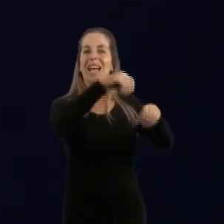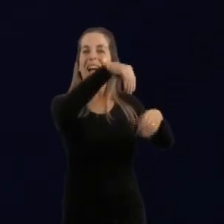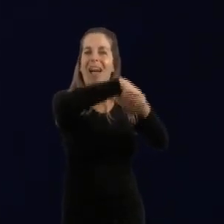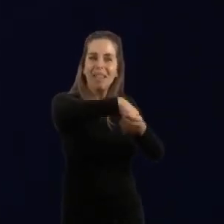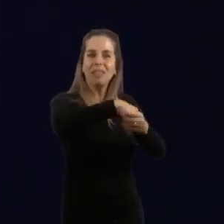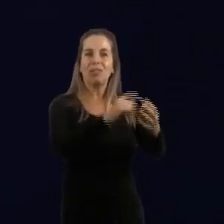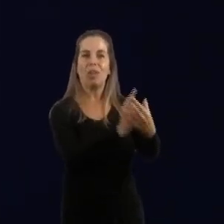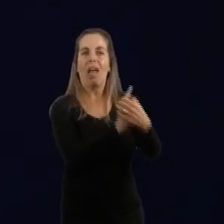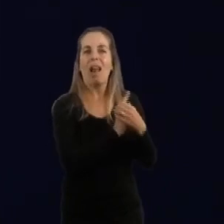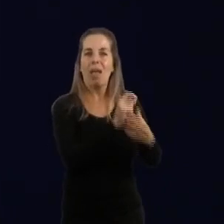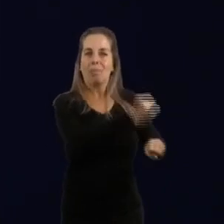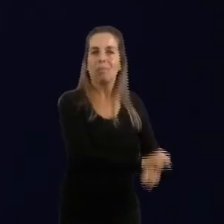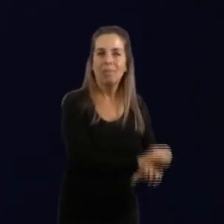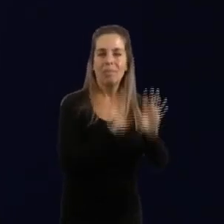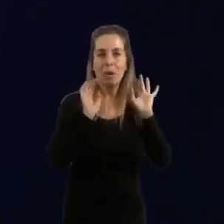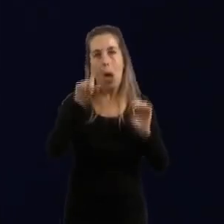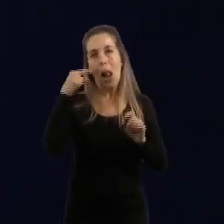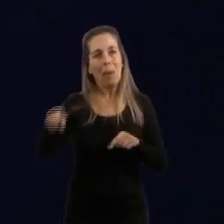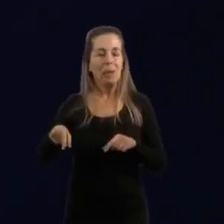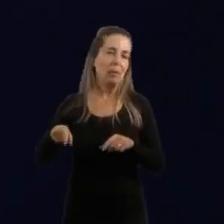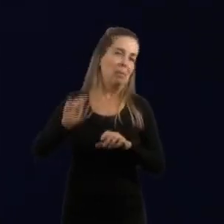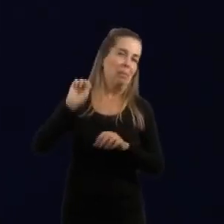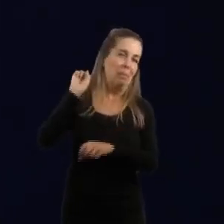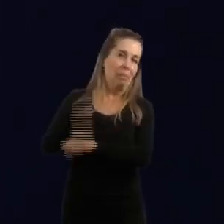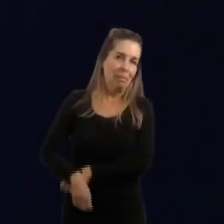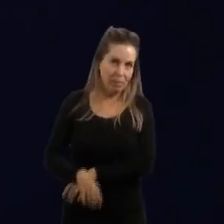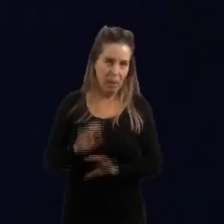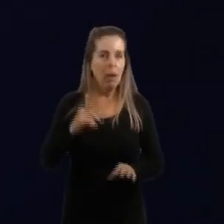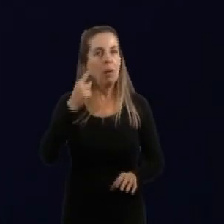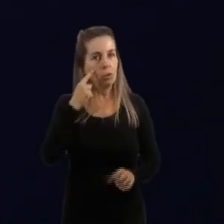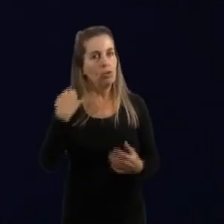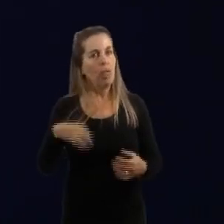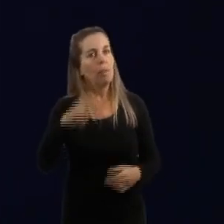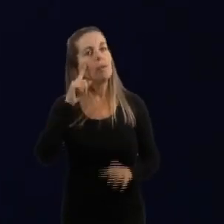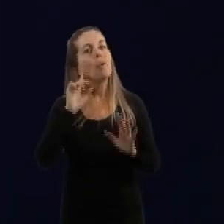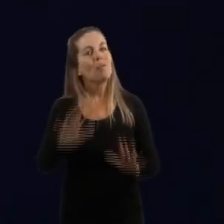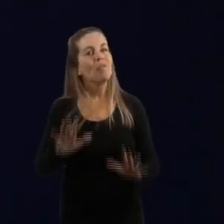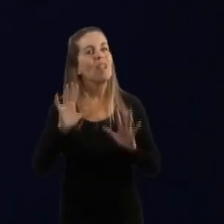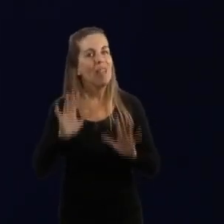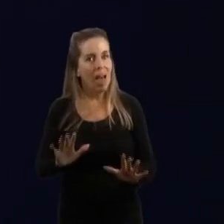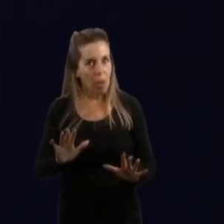tener mucho cuidado cuando uno habla de